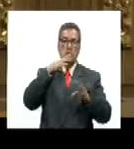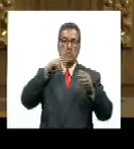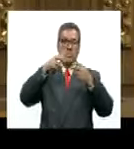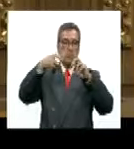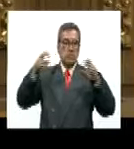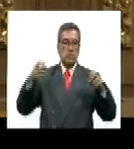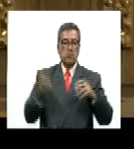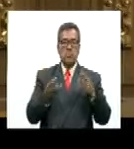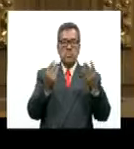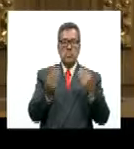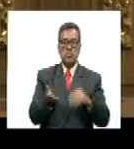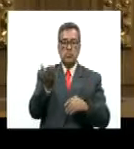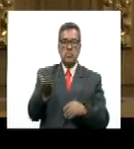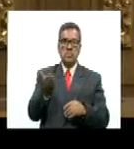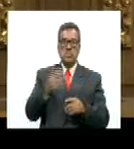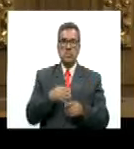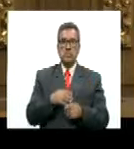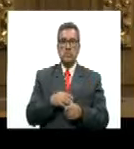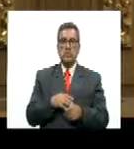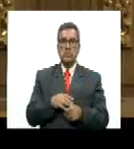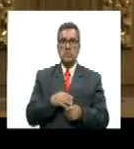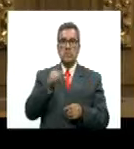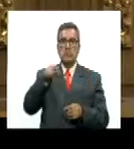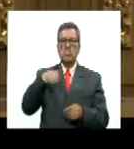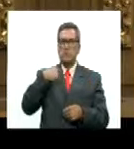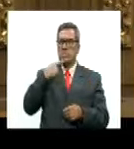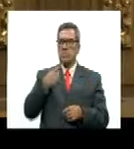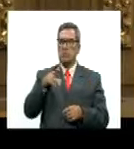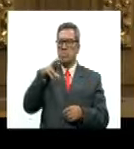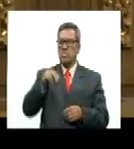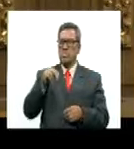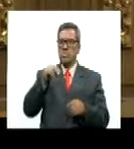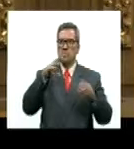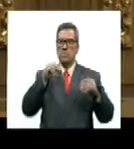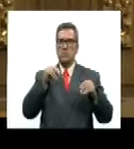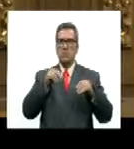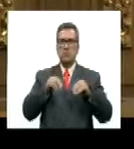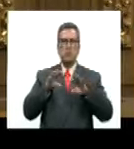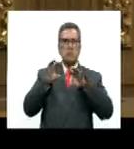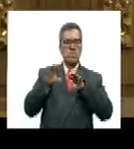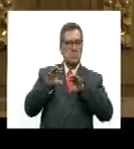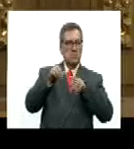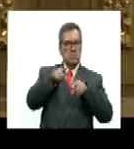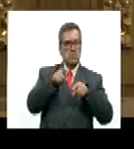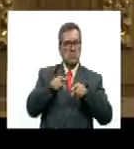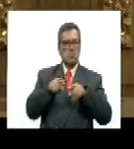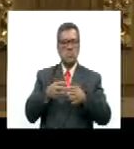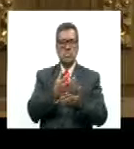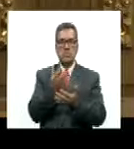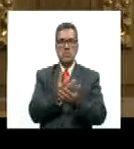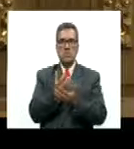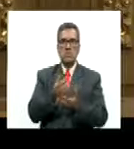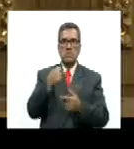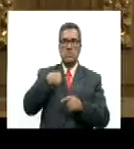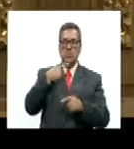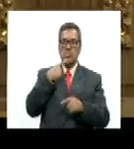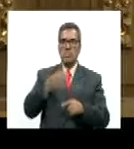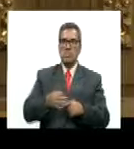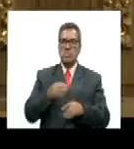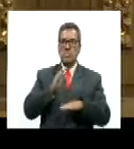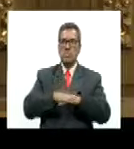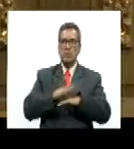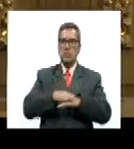temas importantes. Claro, el algoritmo dice, ah, no, cuenta chismes mientras cocina, y lo recomienda. ¿Esto qué